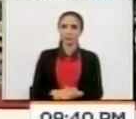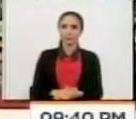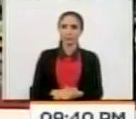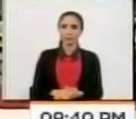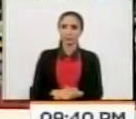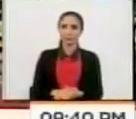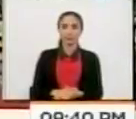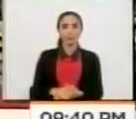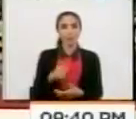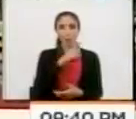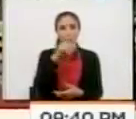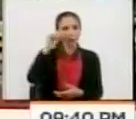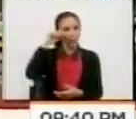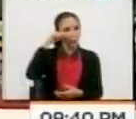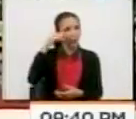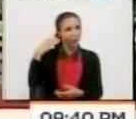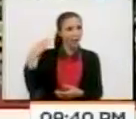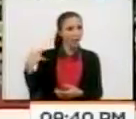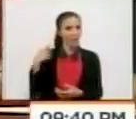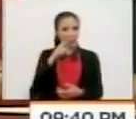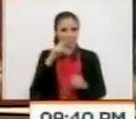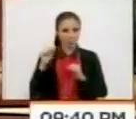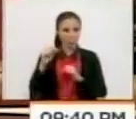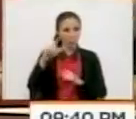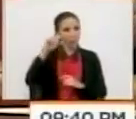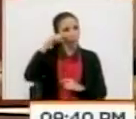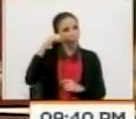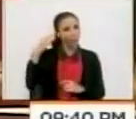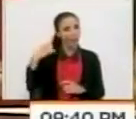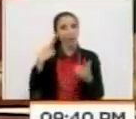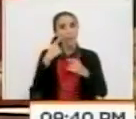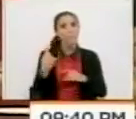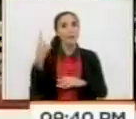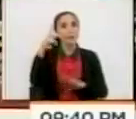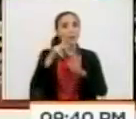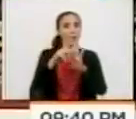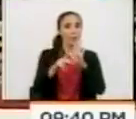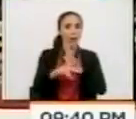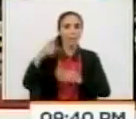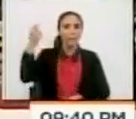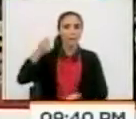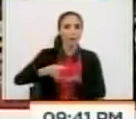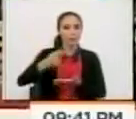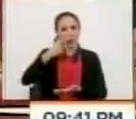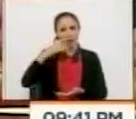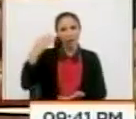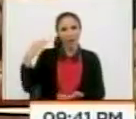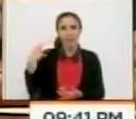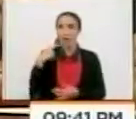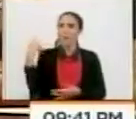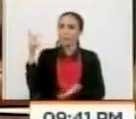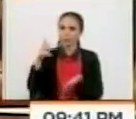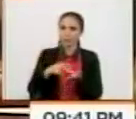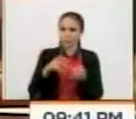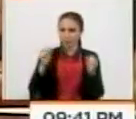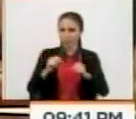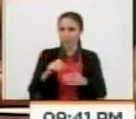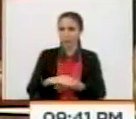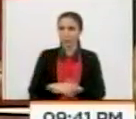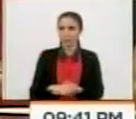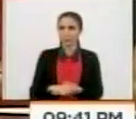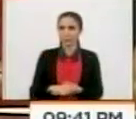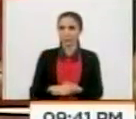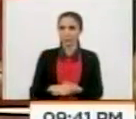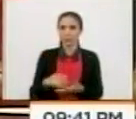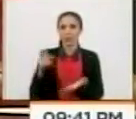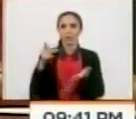¿usted se acuerda, presidente, cuando se hizo el primer programa? Claro, ahí estuvimos. Claro, correcto. En la